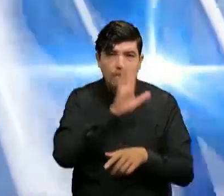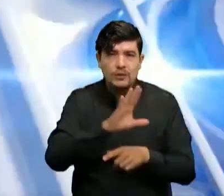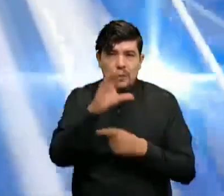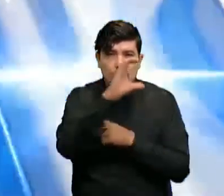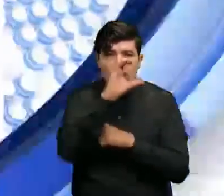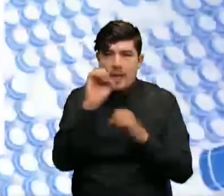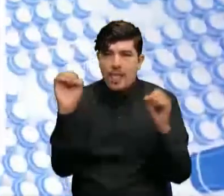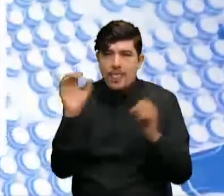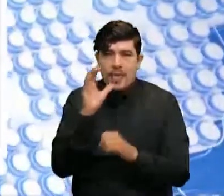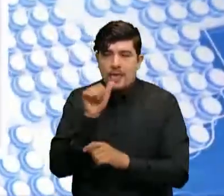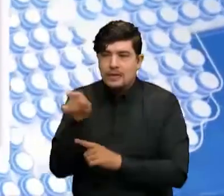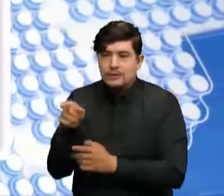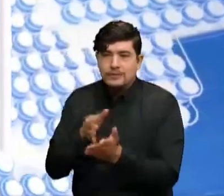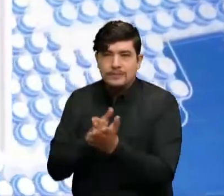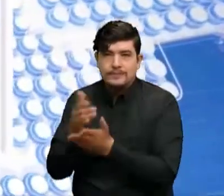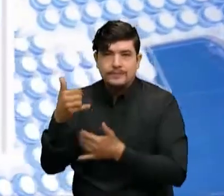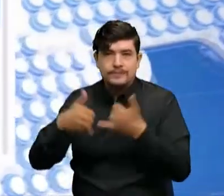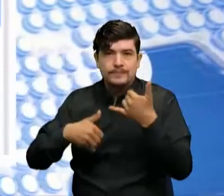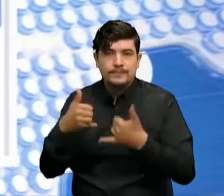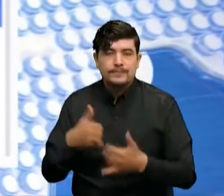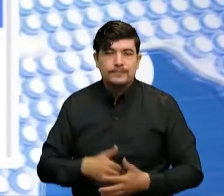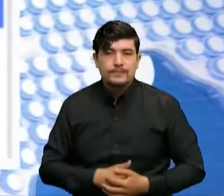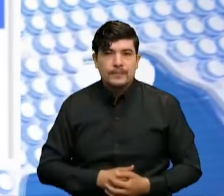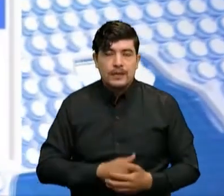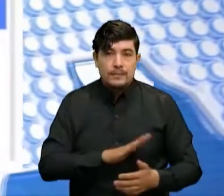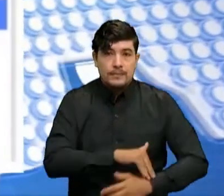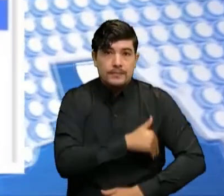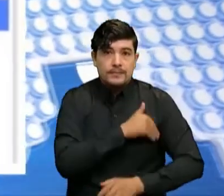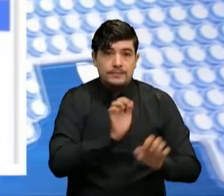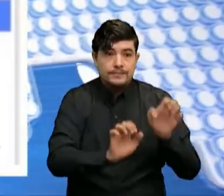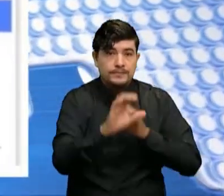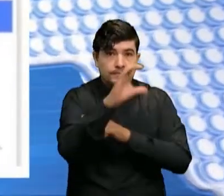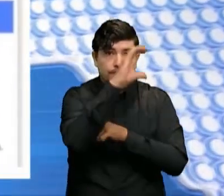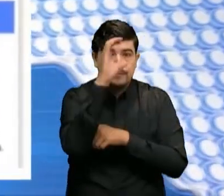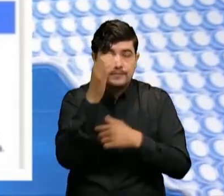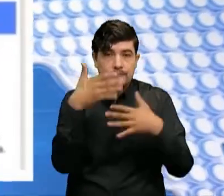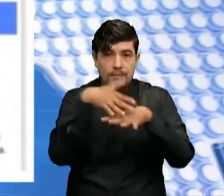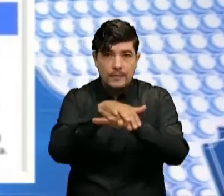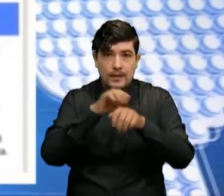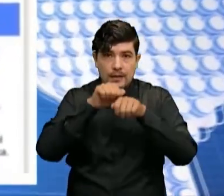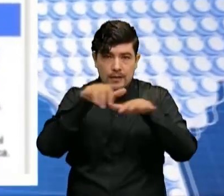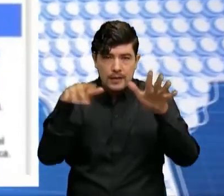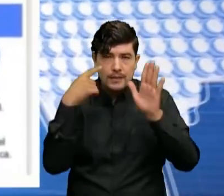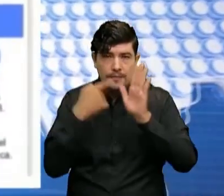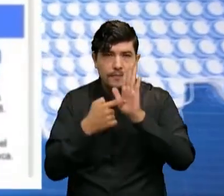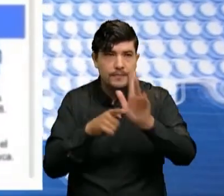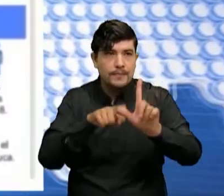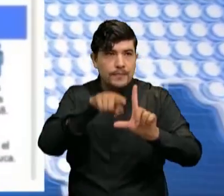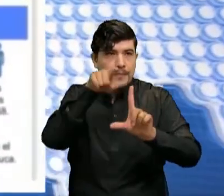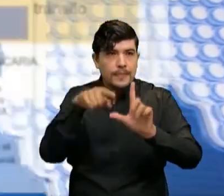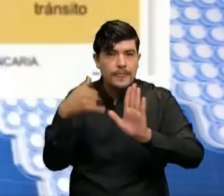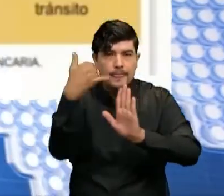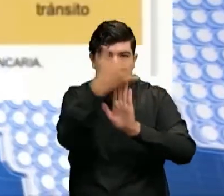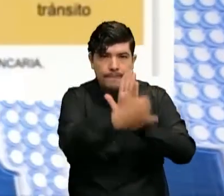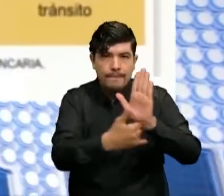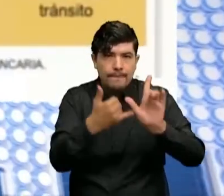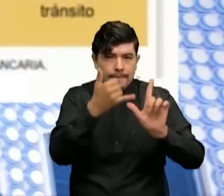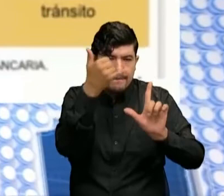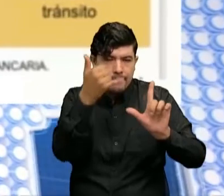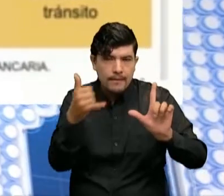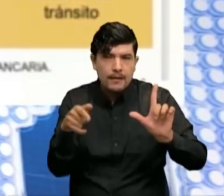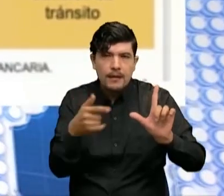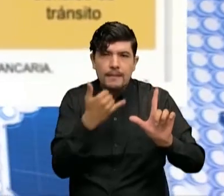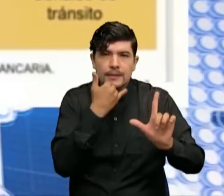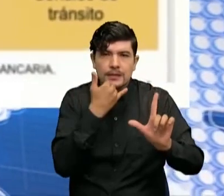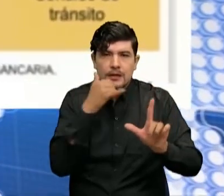Colombia. El Ministerio de Defensa colombiano publicó en sus redes sociales estas gráficas que resumen en cifras lo que ha vivido